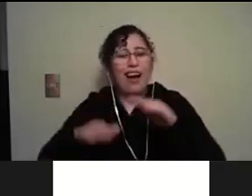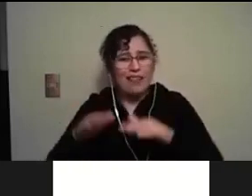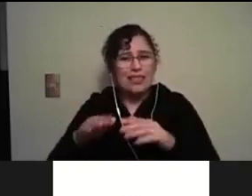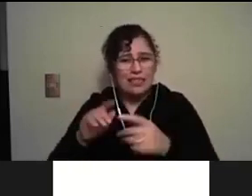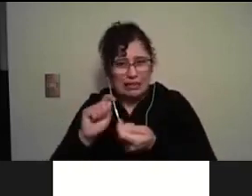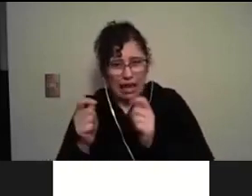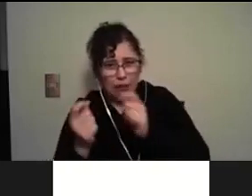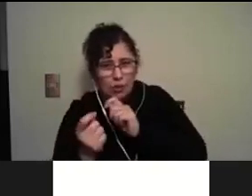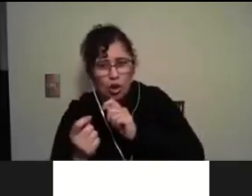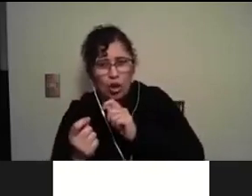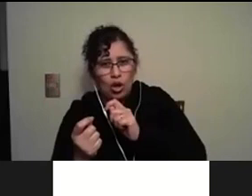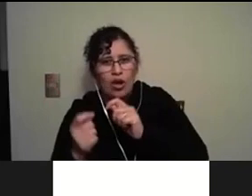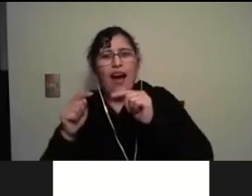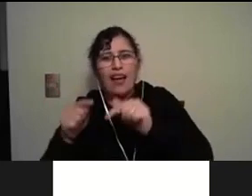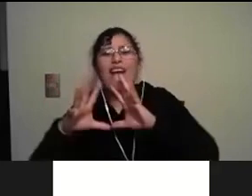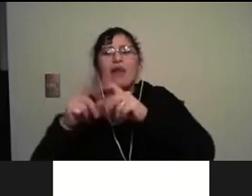pasan desapercibidos.